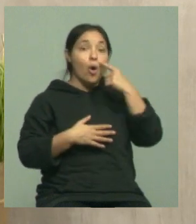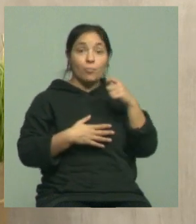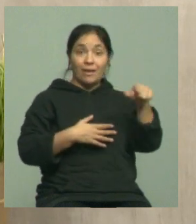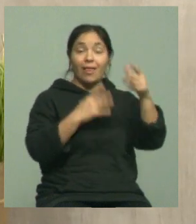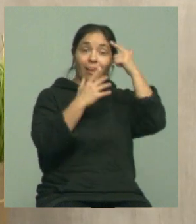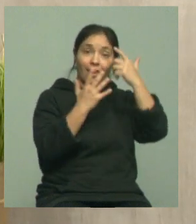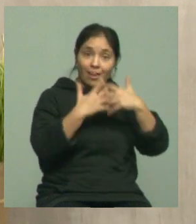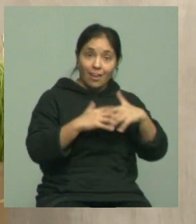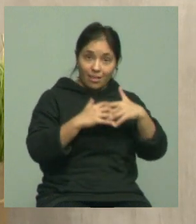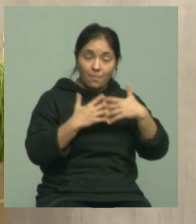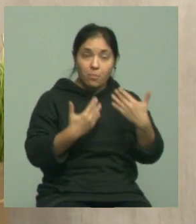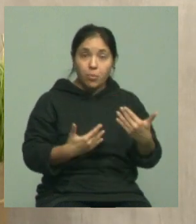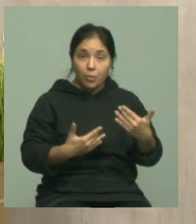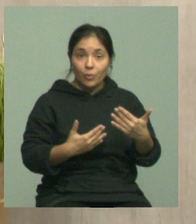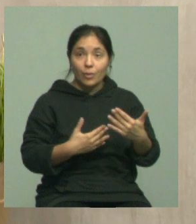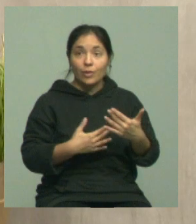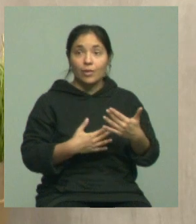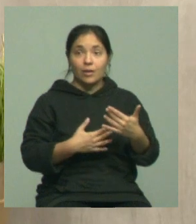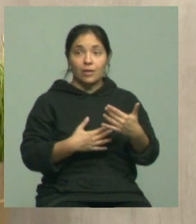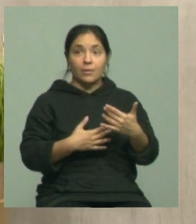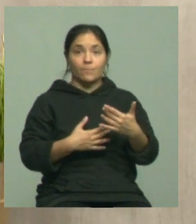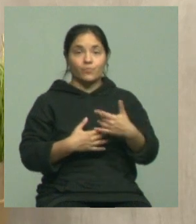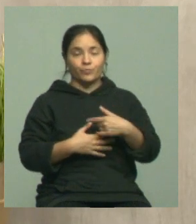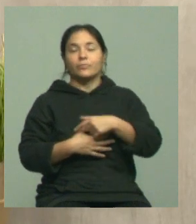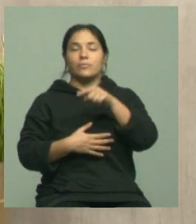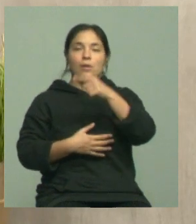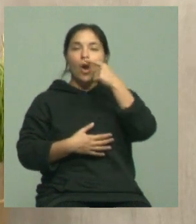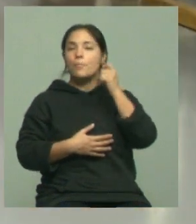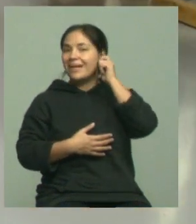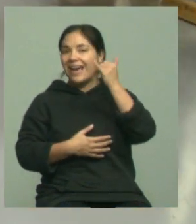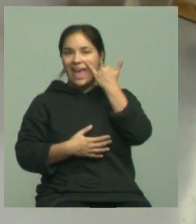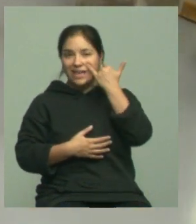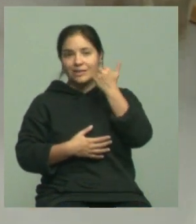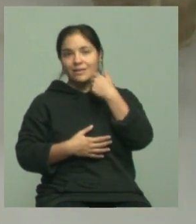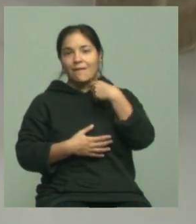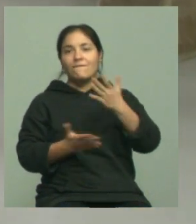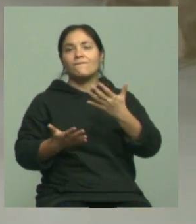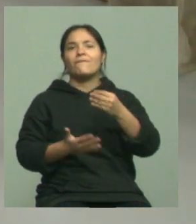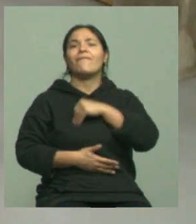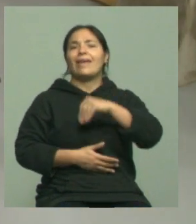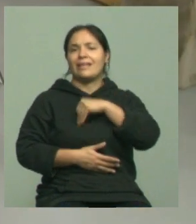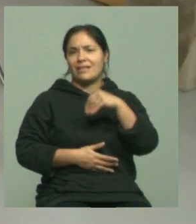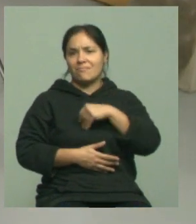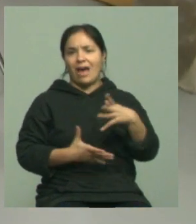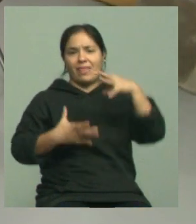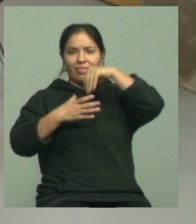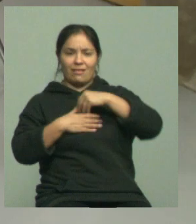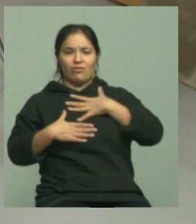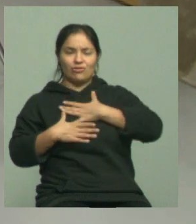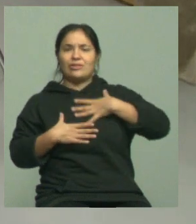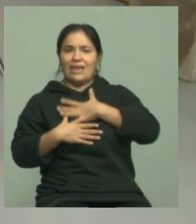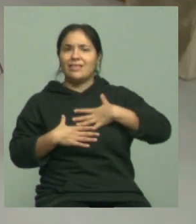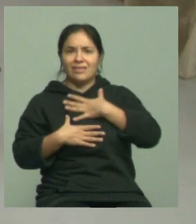reflexionar, habiendo sido víctima de esa situación de homo-odio. Él en realidad no se queda en el lugar